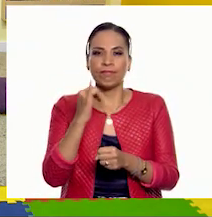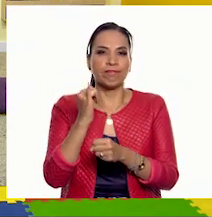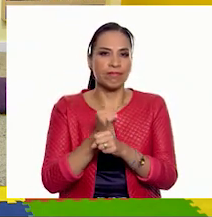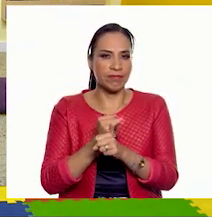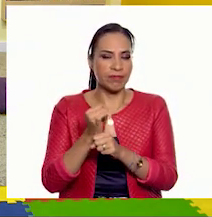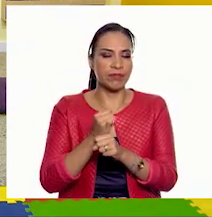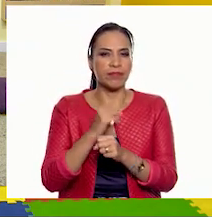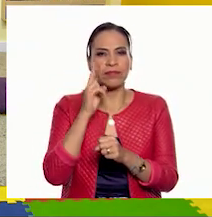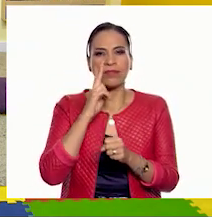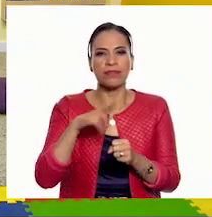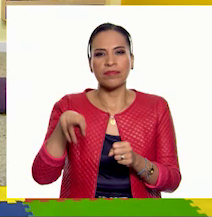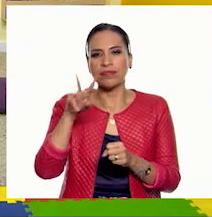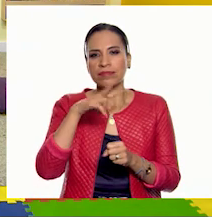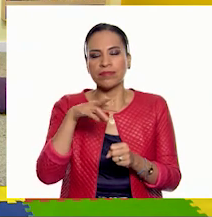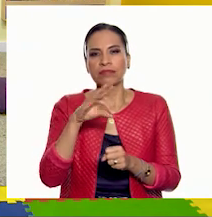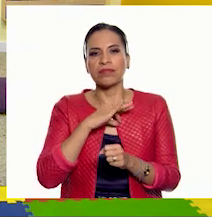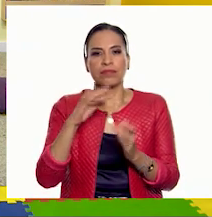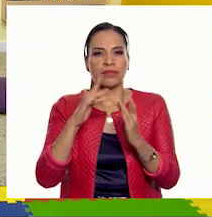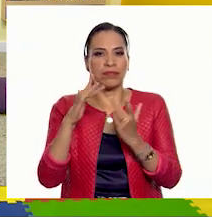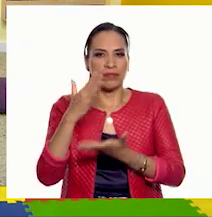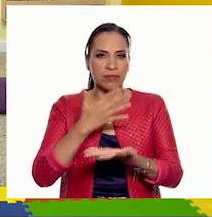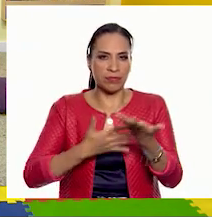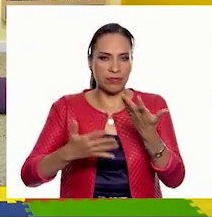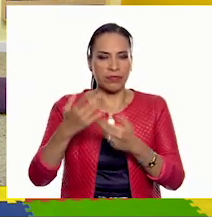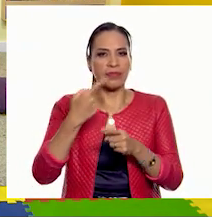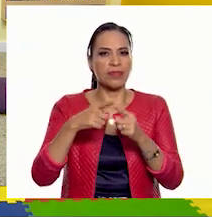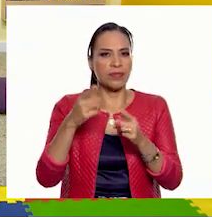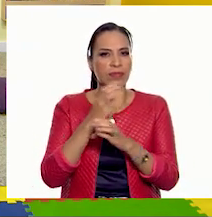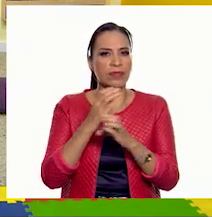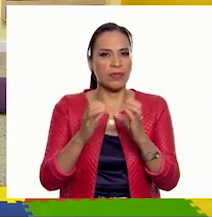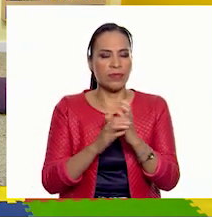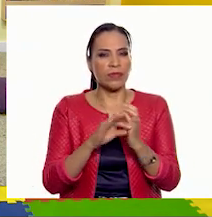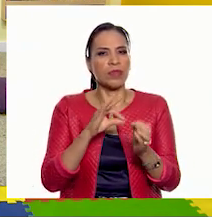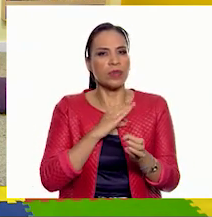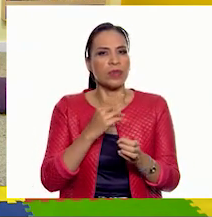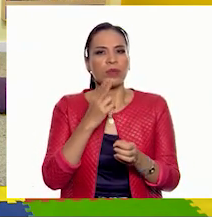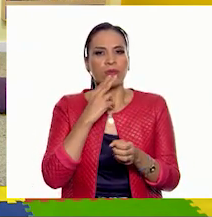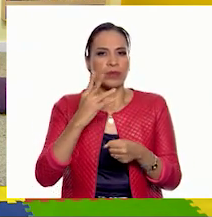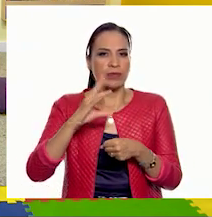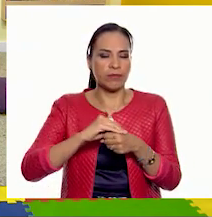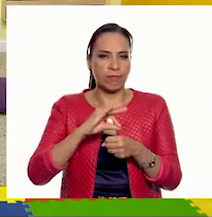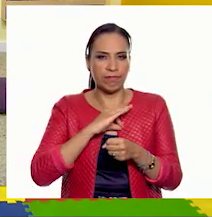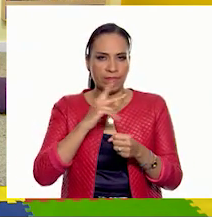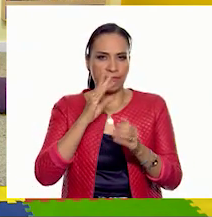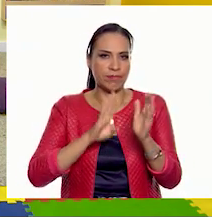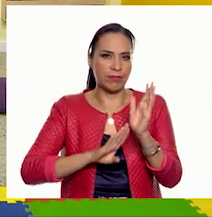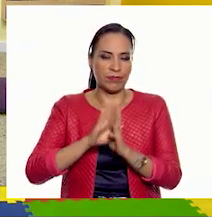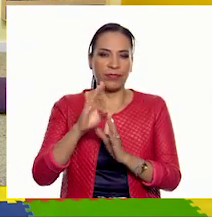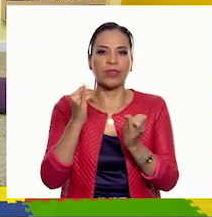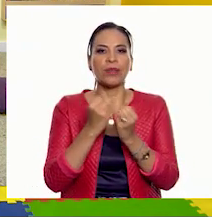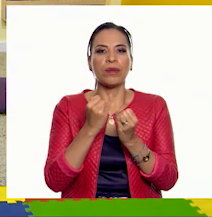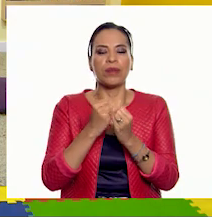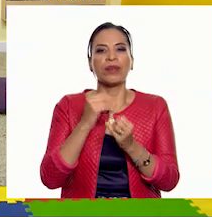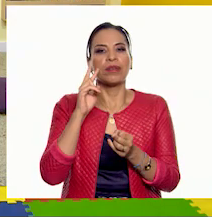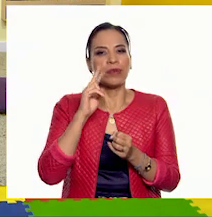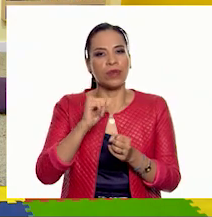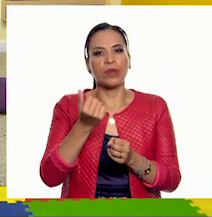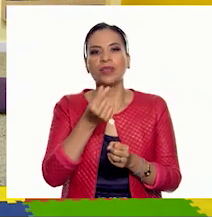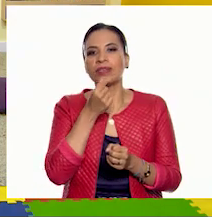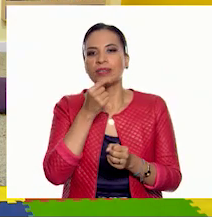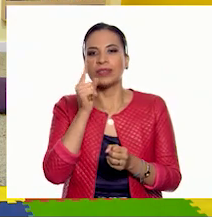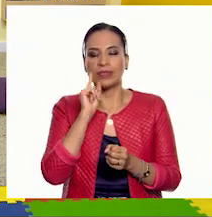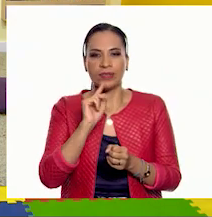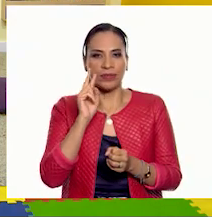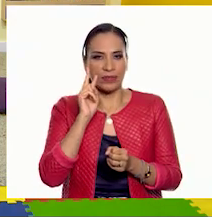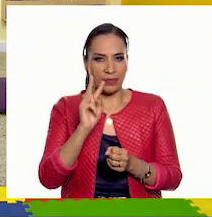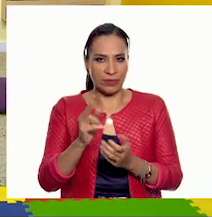explorar, observar e interactuar con aquellos elementos que les permitan dejarlo crecer. Así como las siguientes niñas y